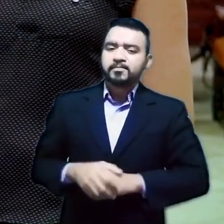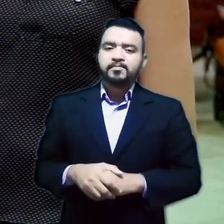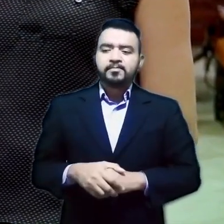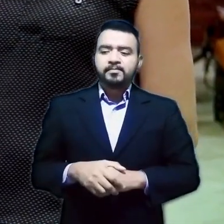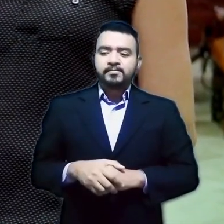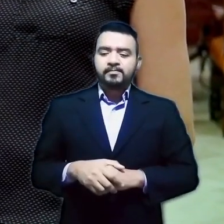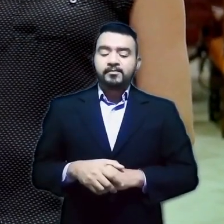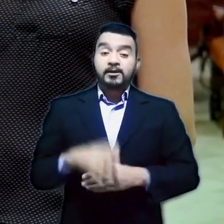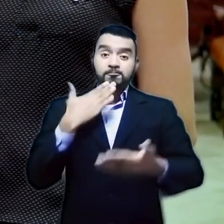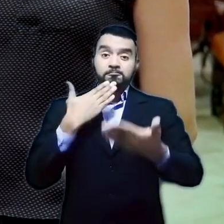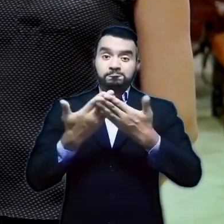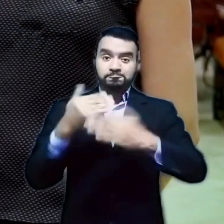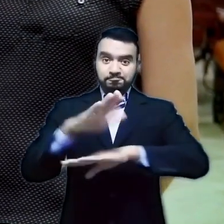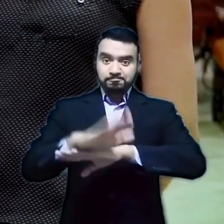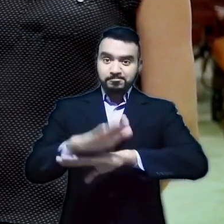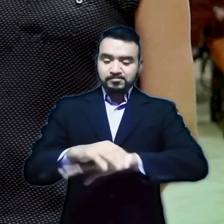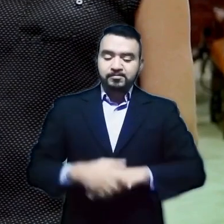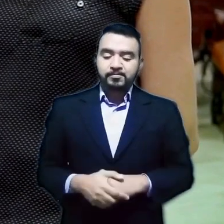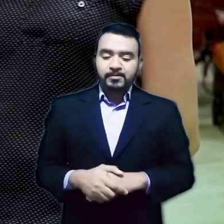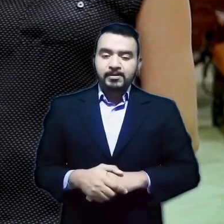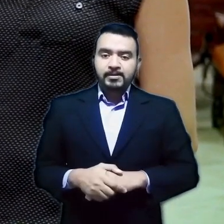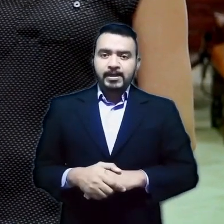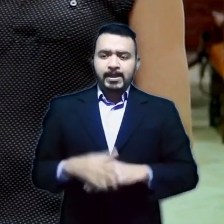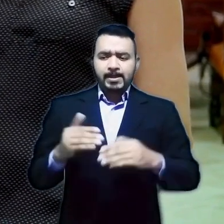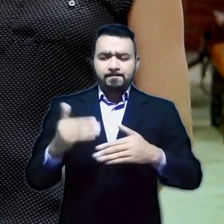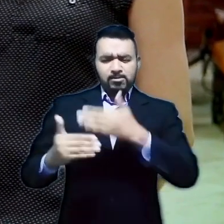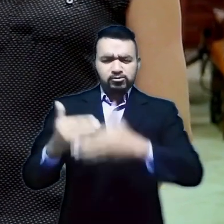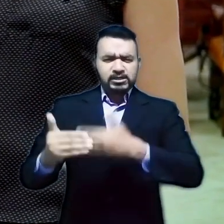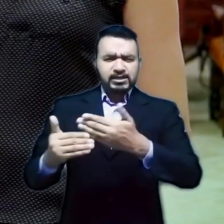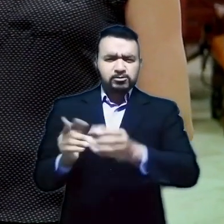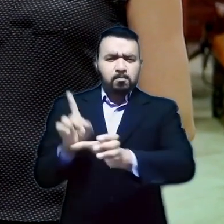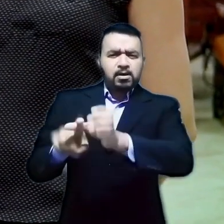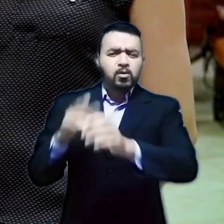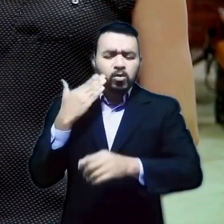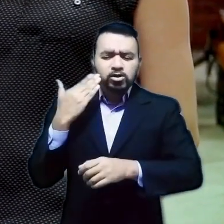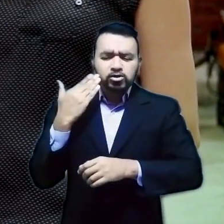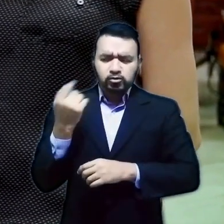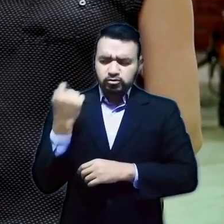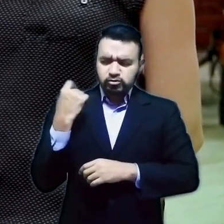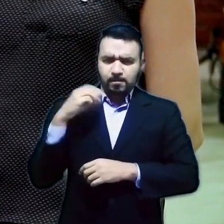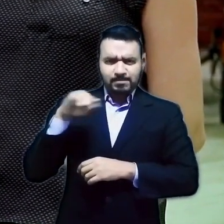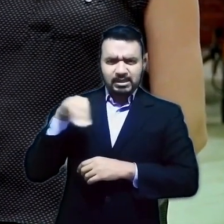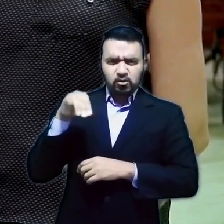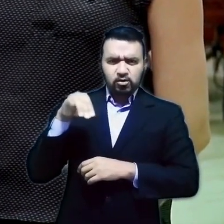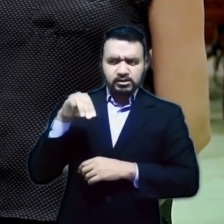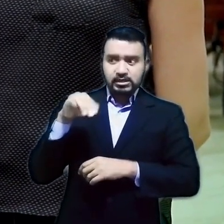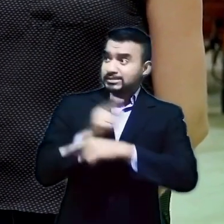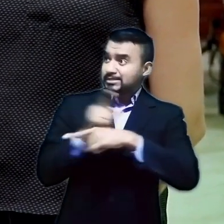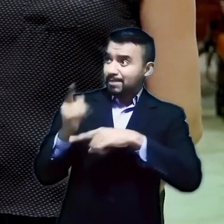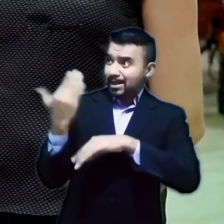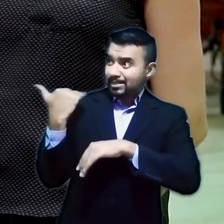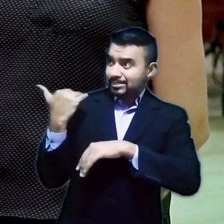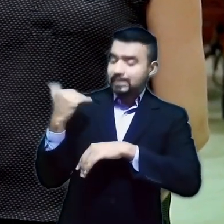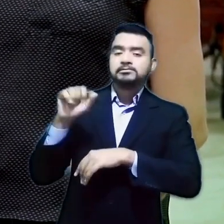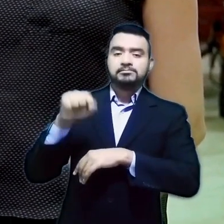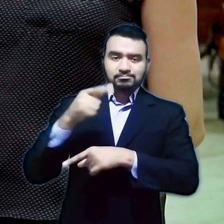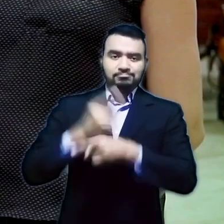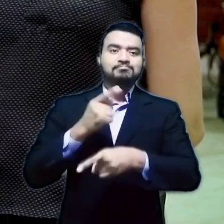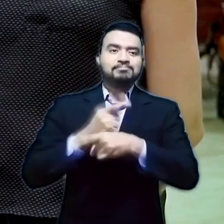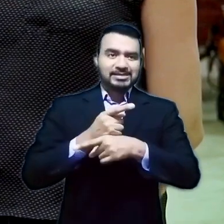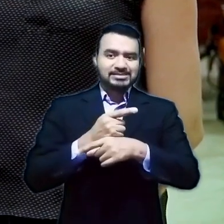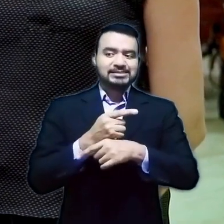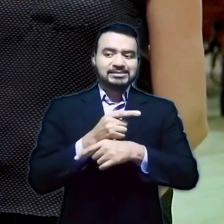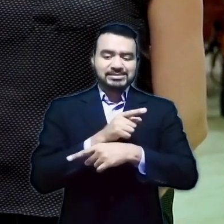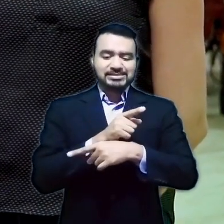Buenas tardes. Sí, el proceso lo iniciamos miércoles. Miércoles de la semana pasada. Miércoles de la